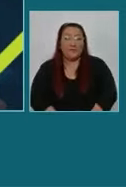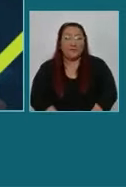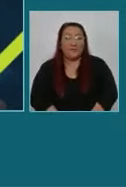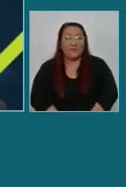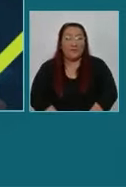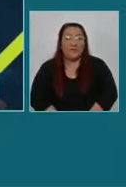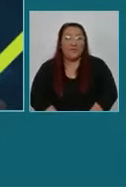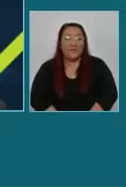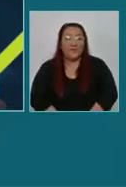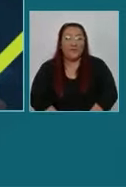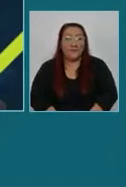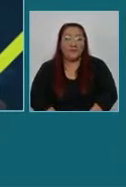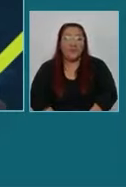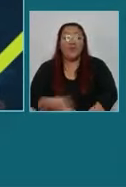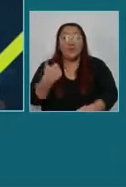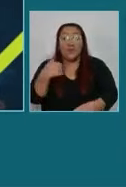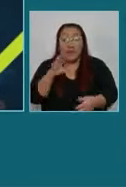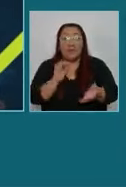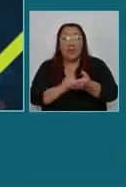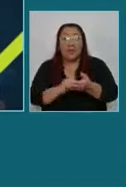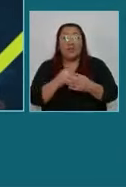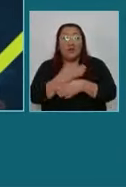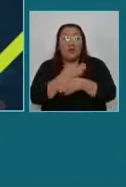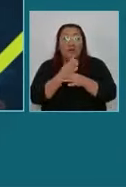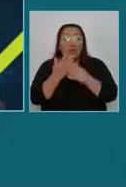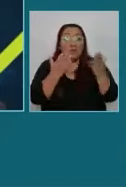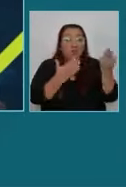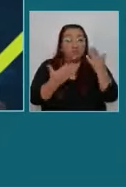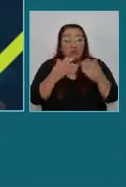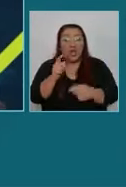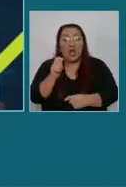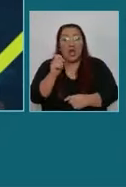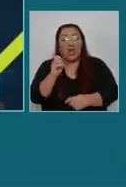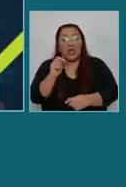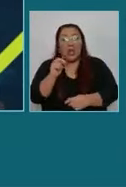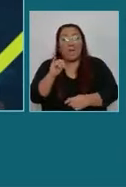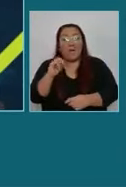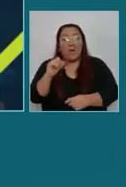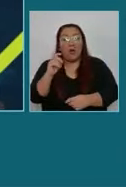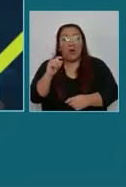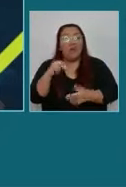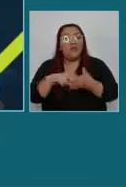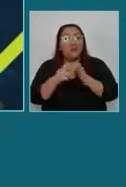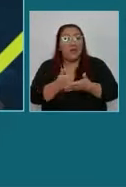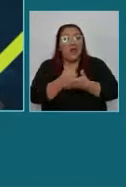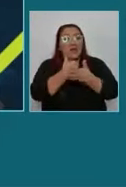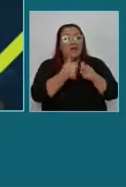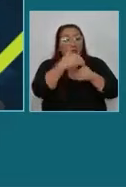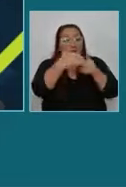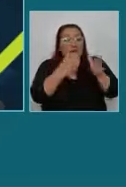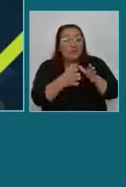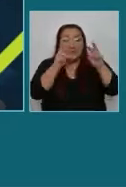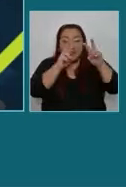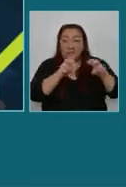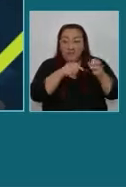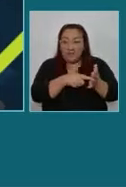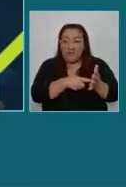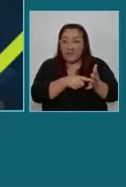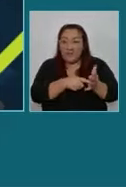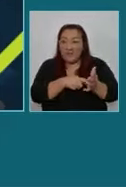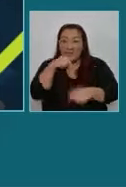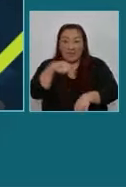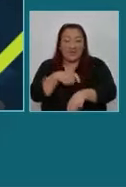Y hemos alineado ya una estrategia para elaboración de tópicos de investigación, ya lo mencionaron las agendas de investigación, y nosotros